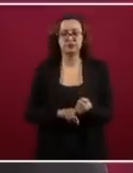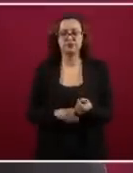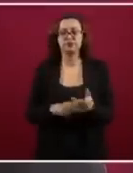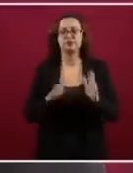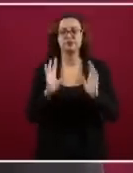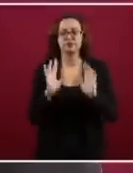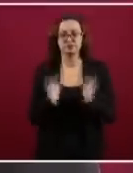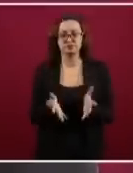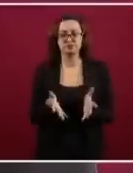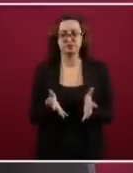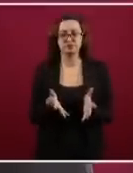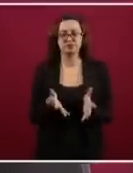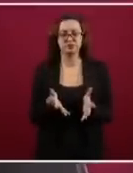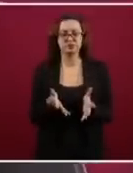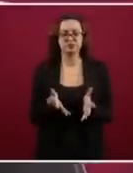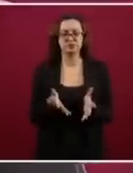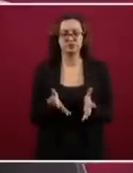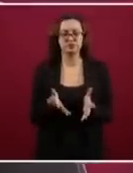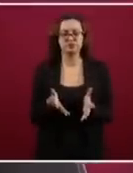está